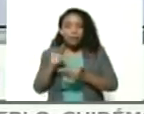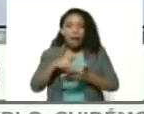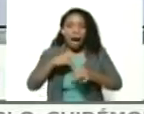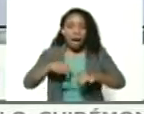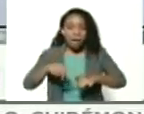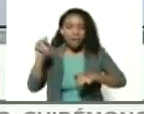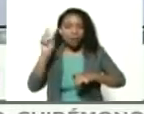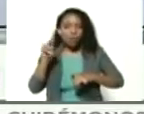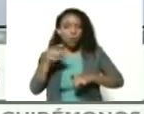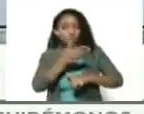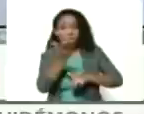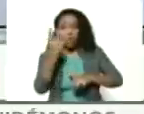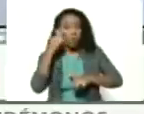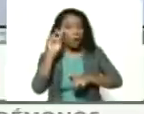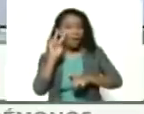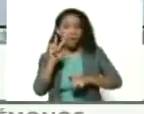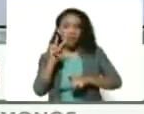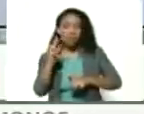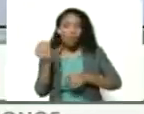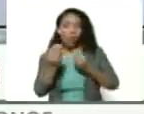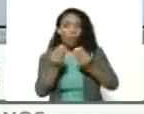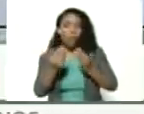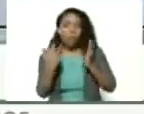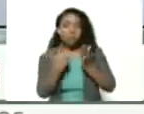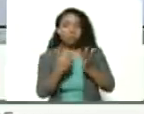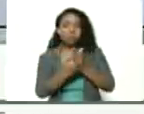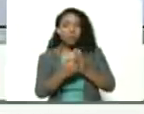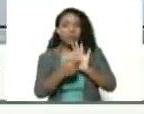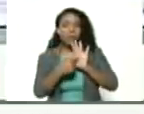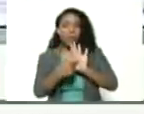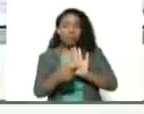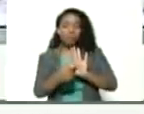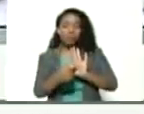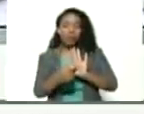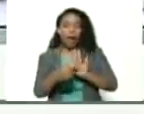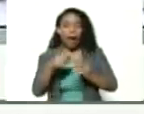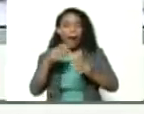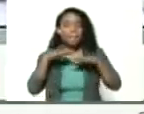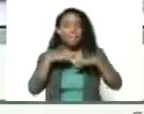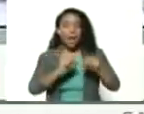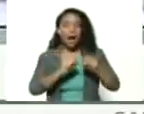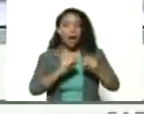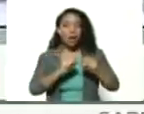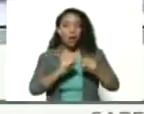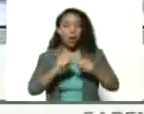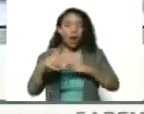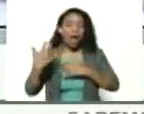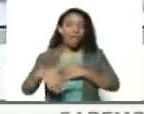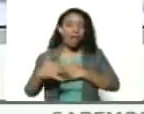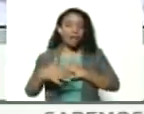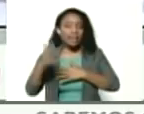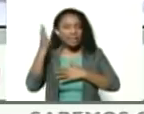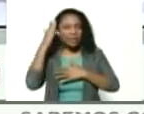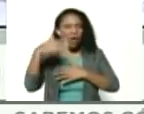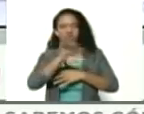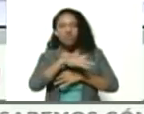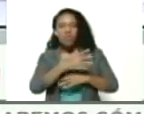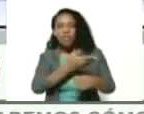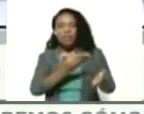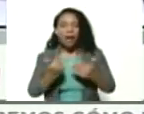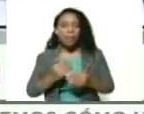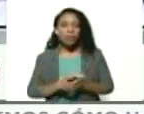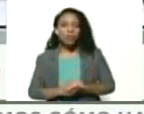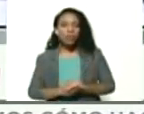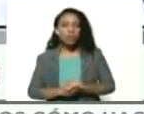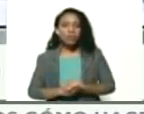Y ustedes no me han visto mostrar el Remdesivir. Porque si muestro la caja, el imperio norteamericano y la derecha trumpista sabe de dónde lo traemos. Y